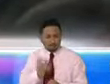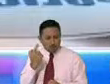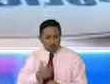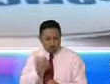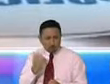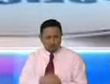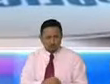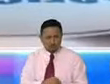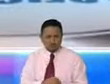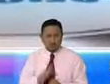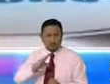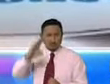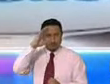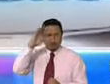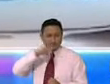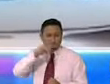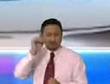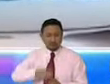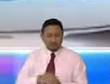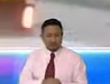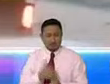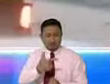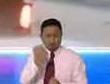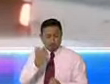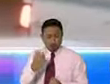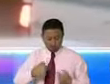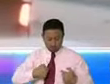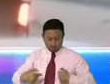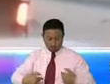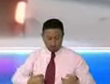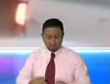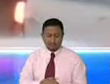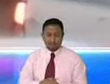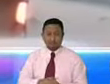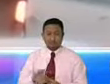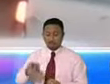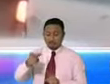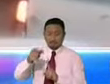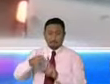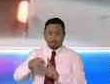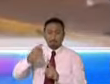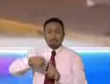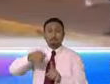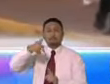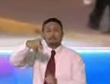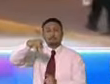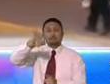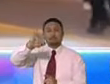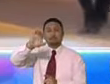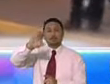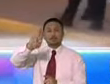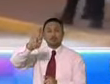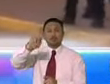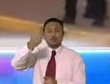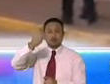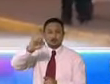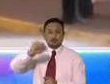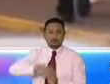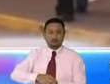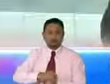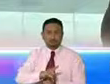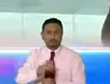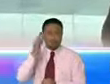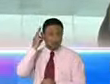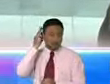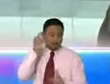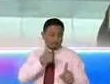confirmó que los cuerpos tenían huellas de proyectil de arma de fuego, alias Picuazo. Habría actuado por celos, lo que se configura como femicidio.